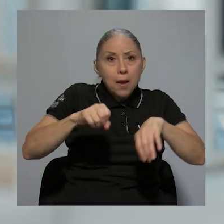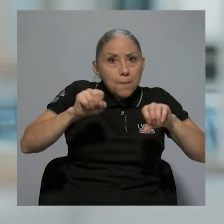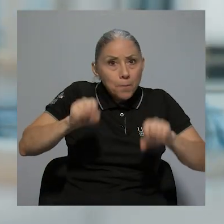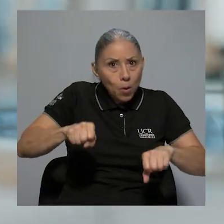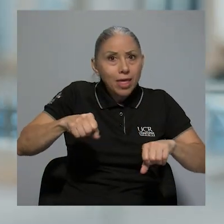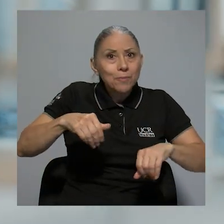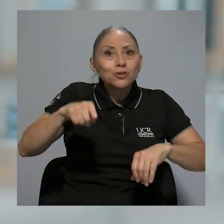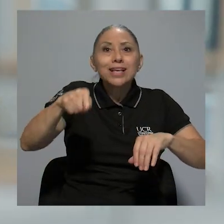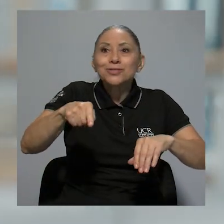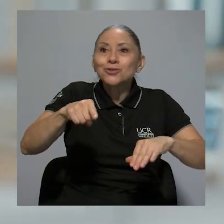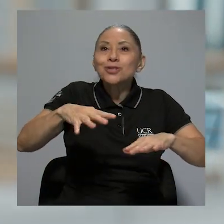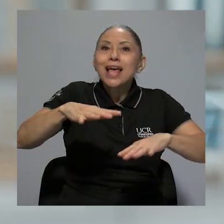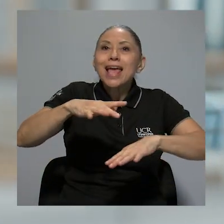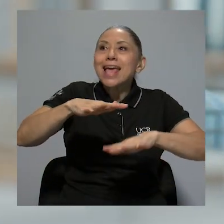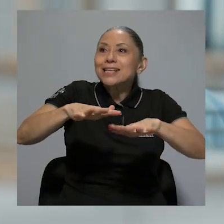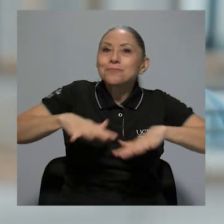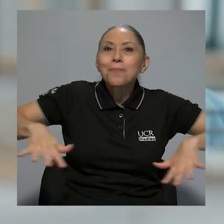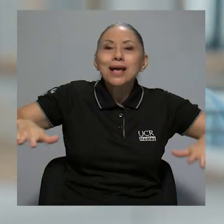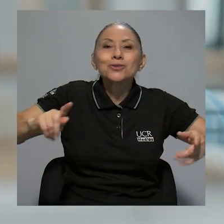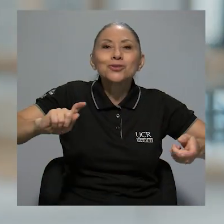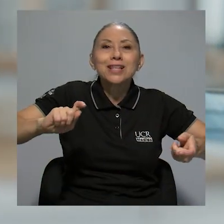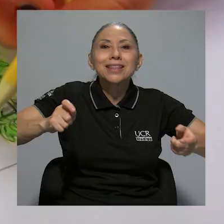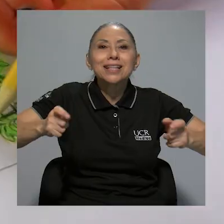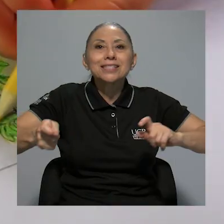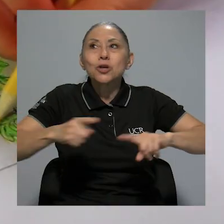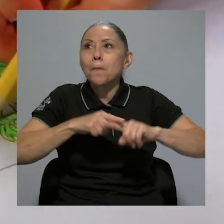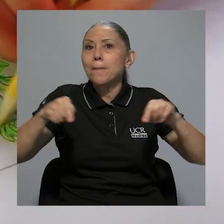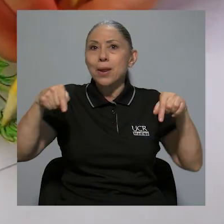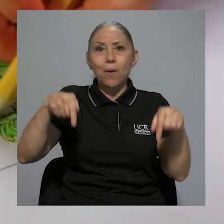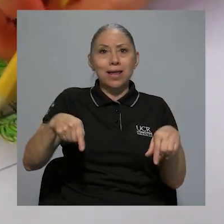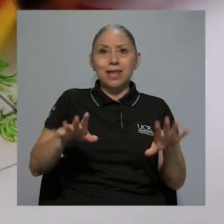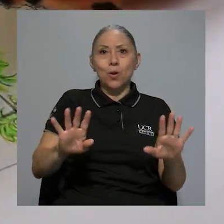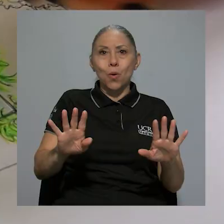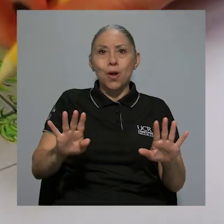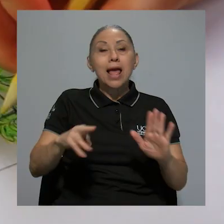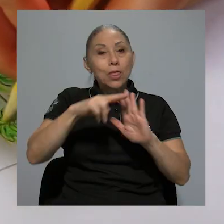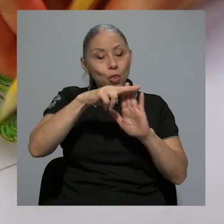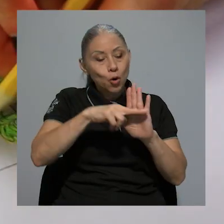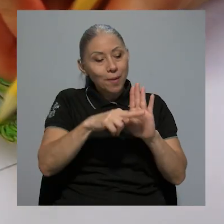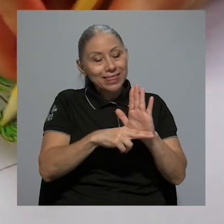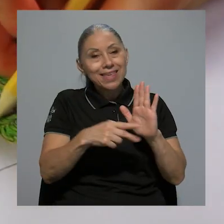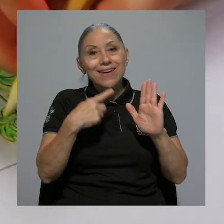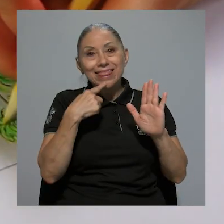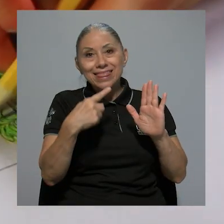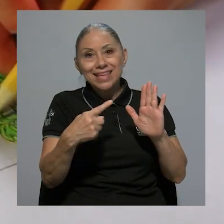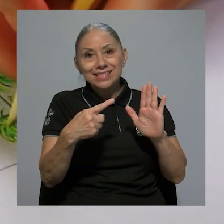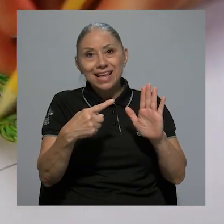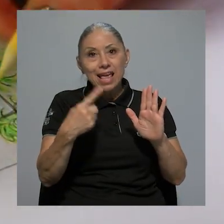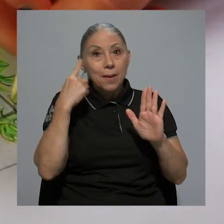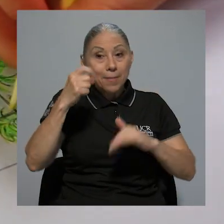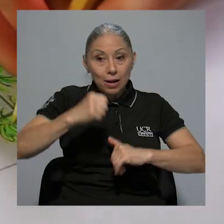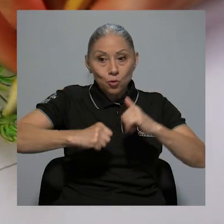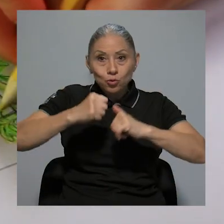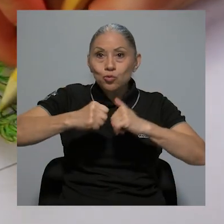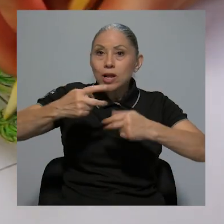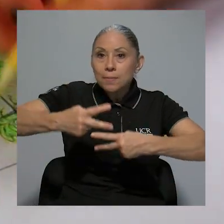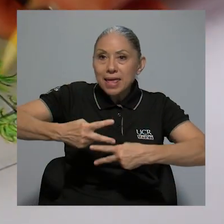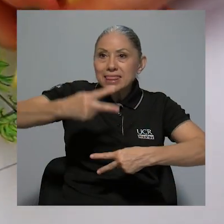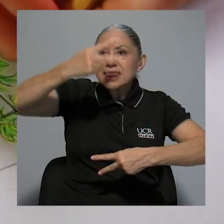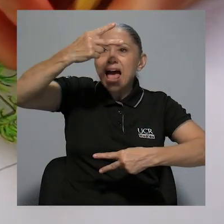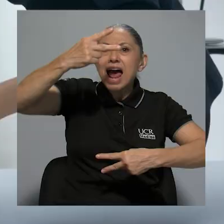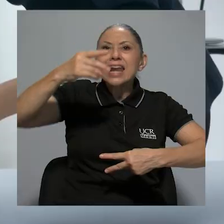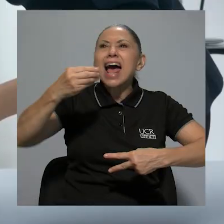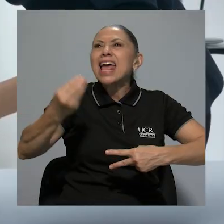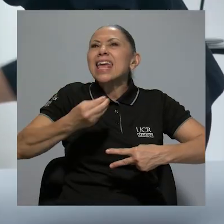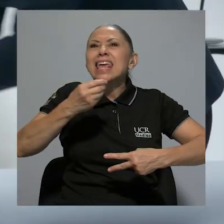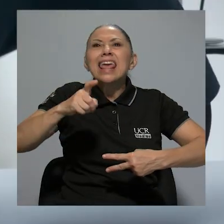espacios de transición y aquí no. Vamos a ver, la normativa te indica que tiene que tener una ventana, pero no te dice